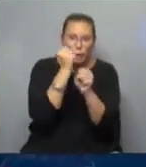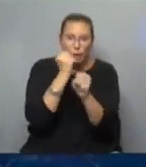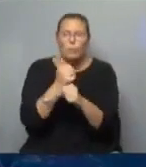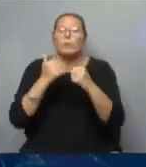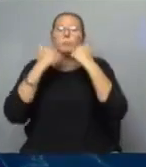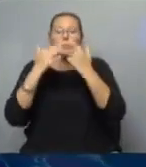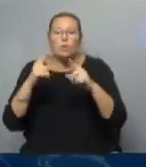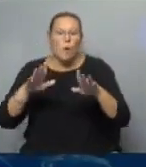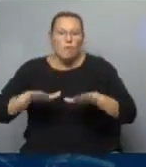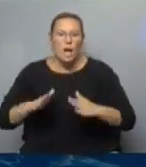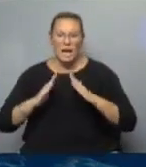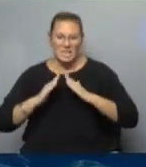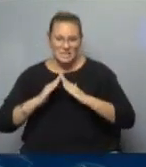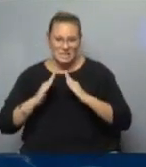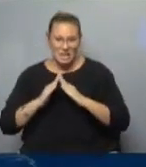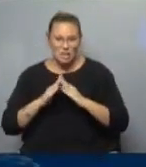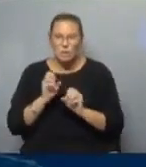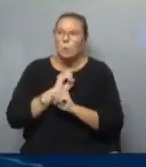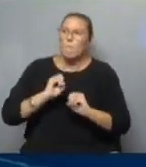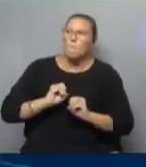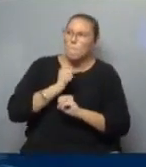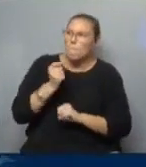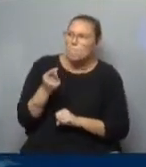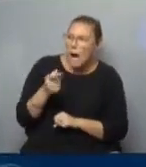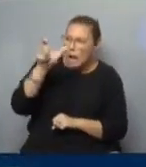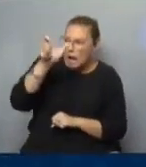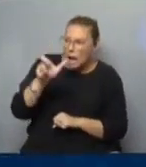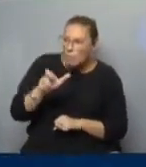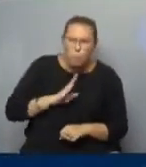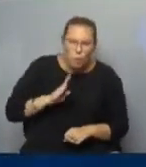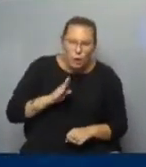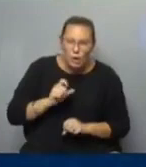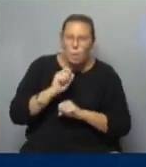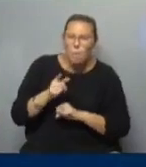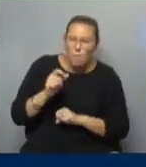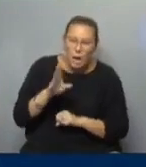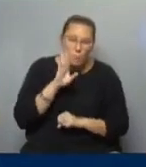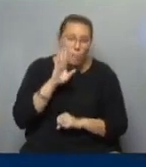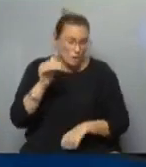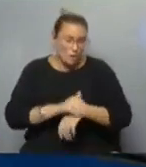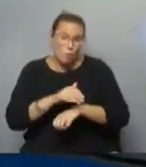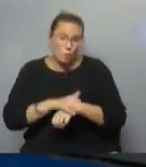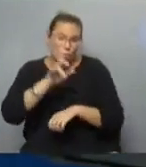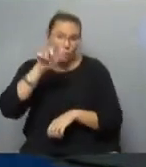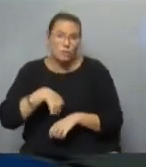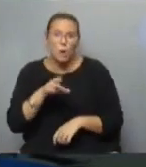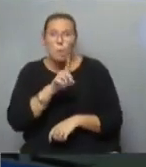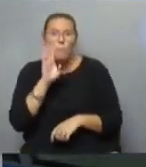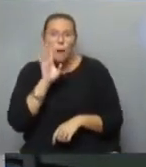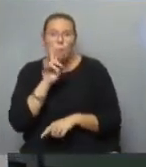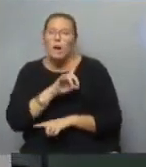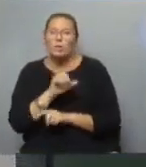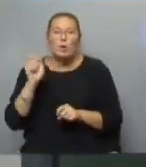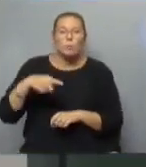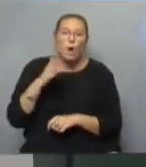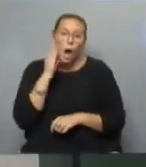laburar, no estaba en casa, y no es que era una mala mujer o una mala madre. Bueno, ahí está la culpa que toda mujer tiene. Bueno, claro. Mi madre no es la típica